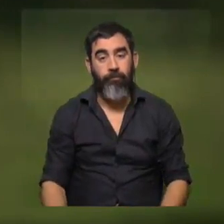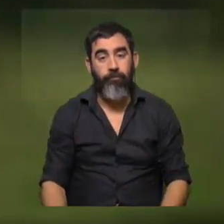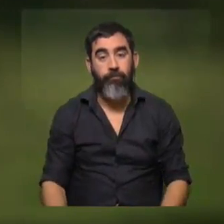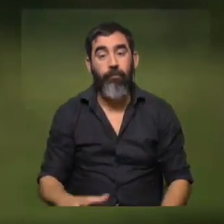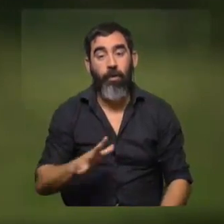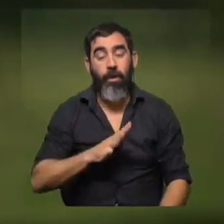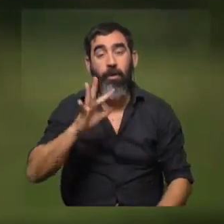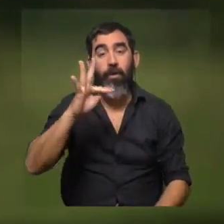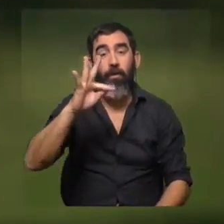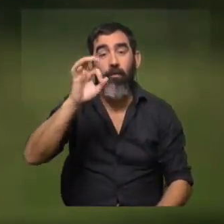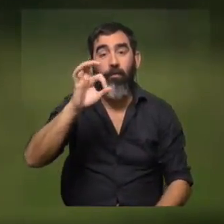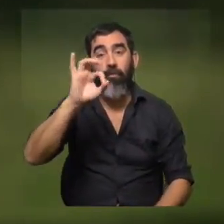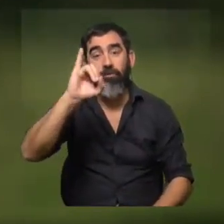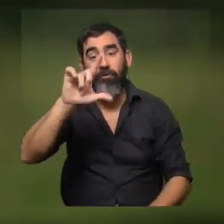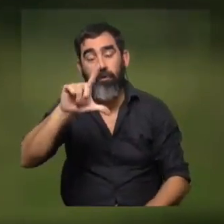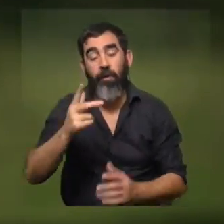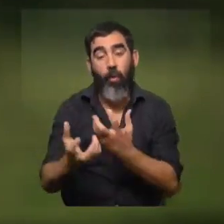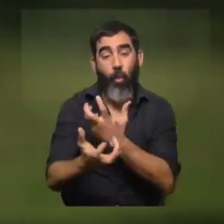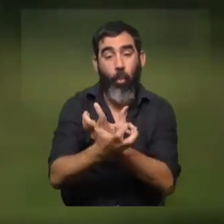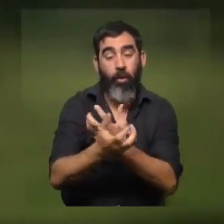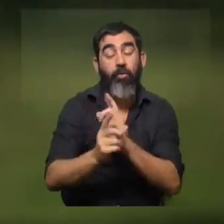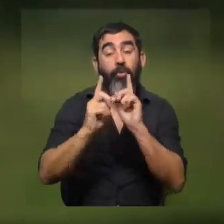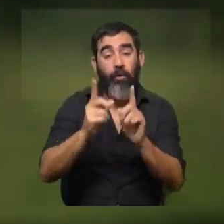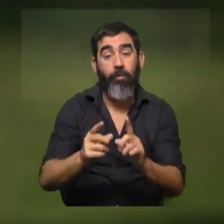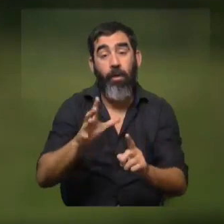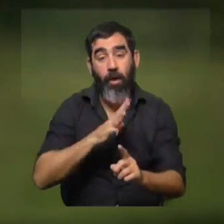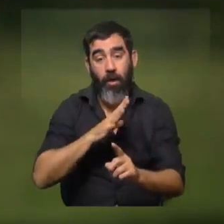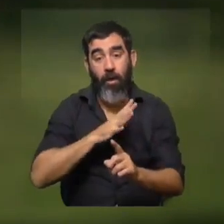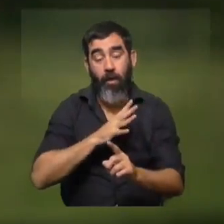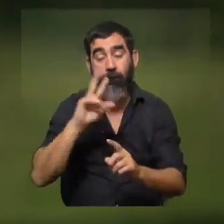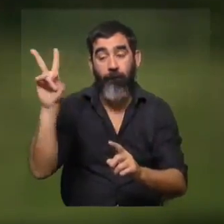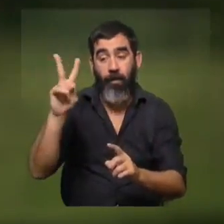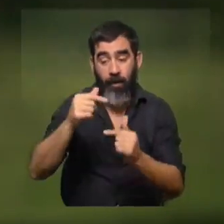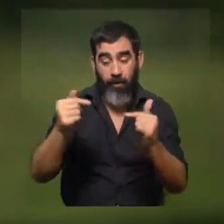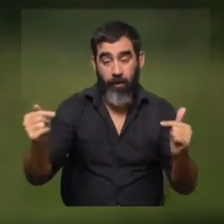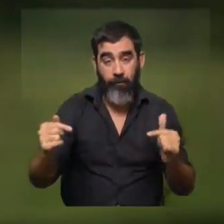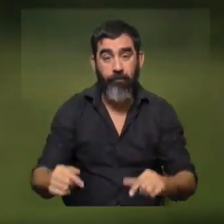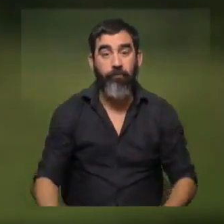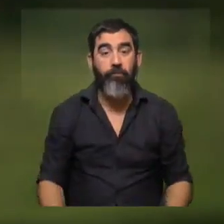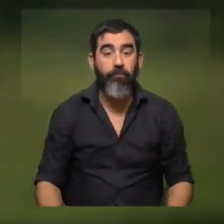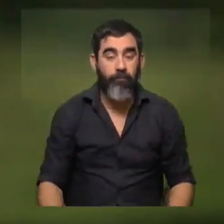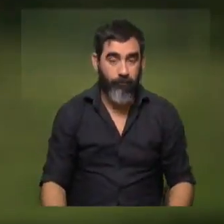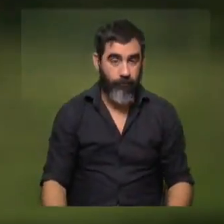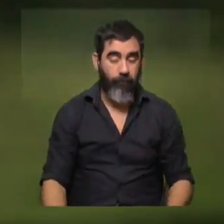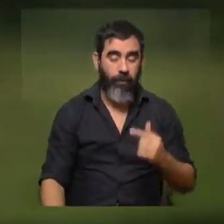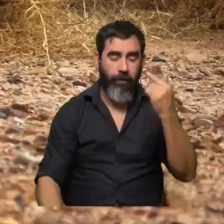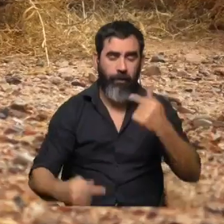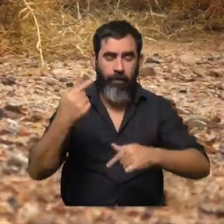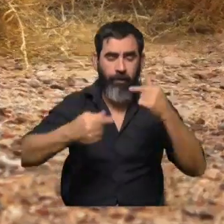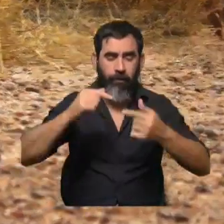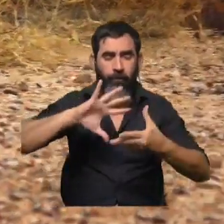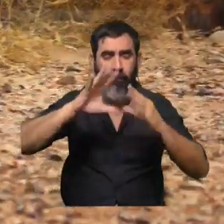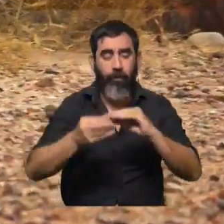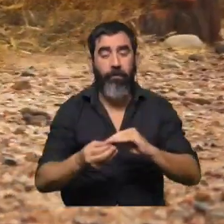el fósil de un hueso, también podemos encontrar fósiles vegetales de diferentes maneras.